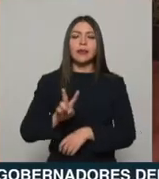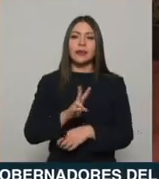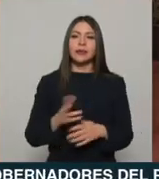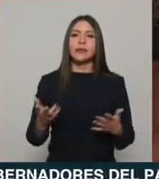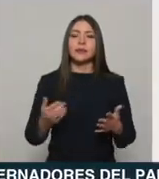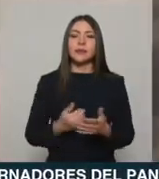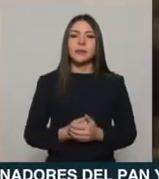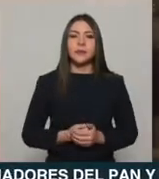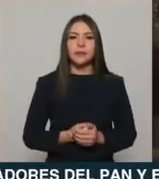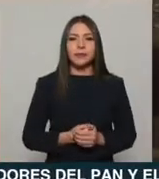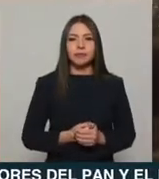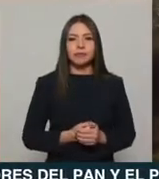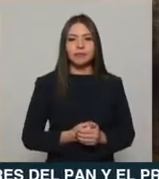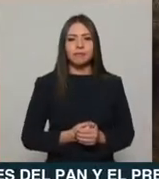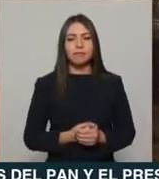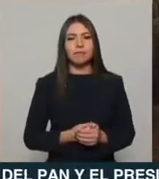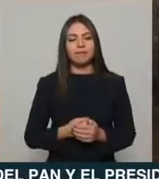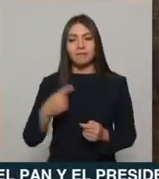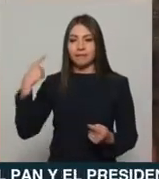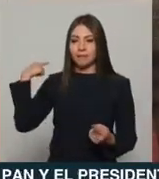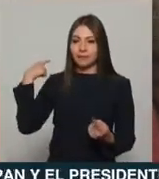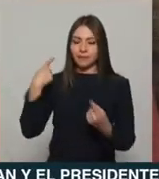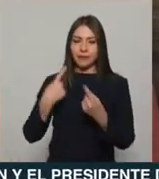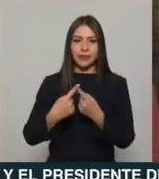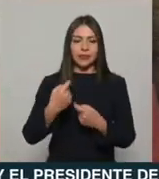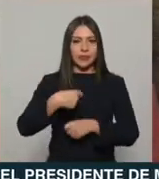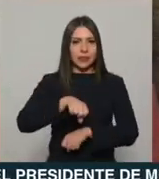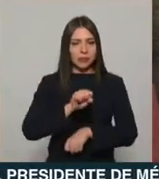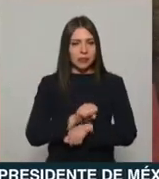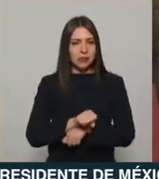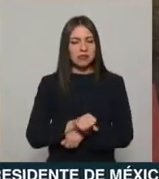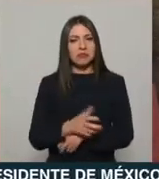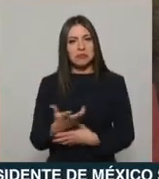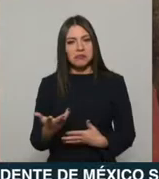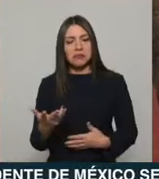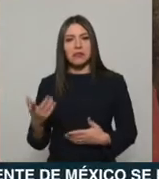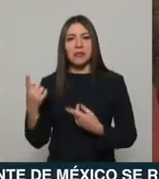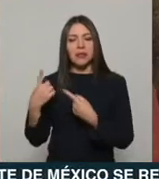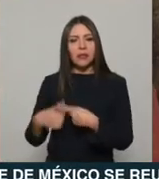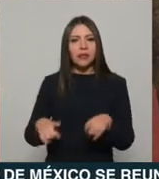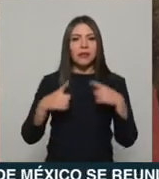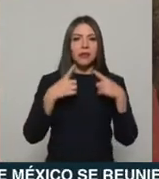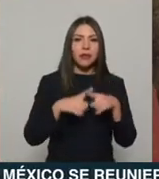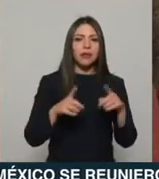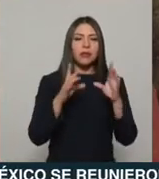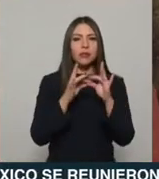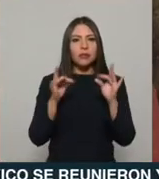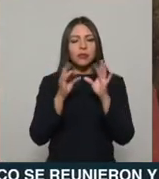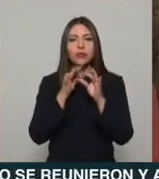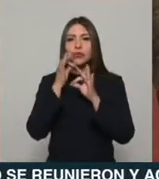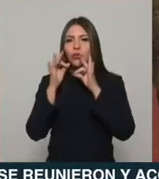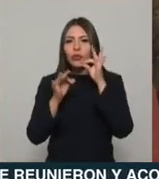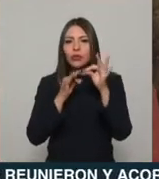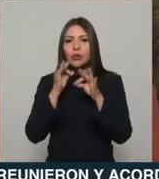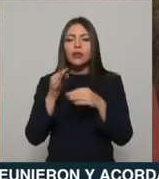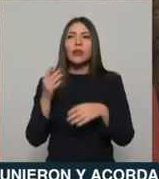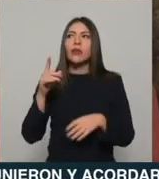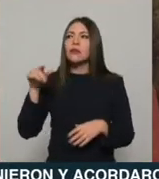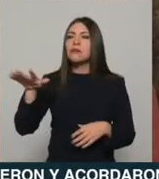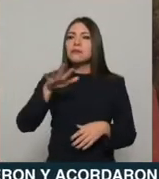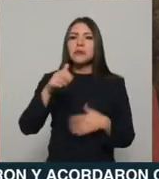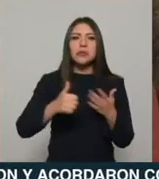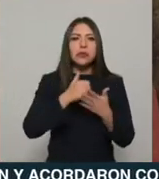compañeros, como hemos visto toda la semana, hemos traído diferentes notas sobre los lugares que hay aquí en la Ciudad de